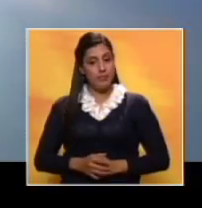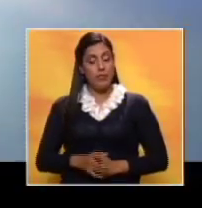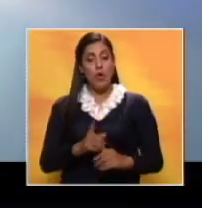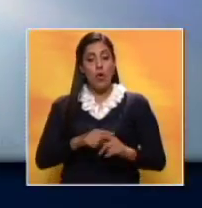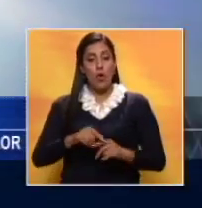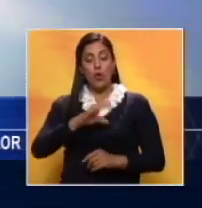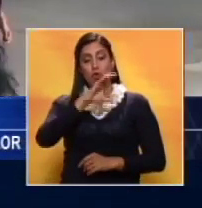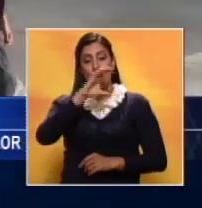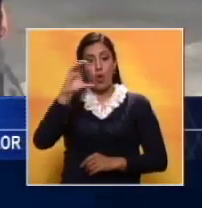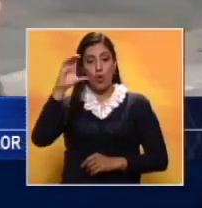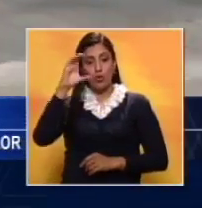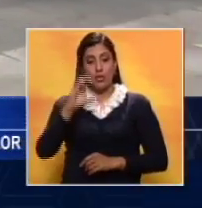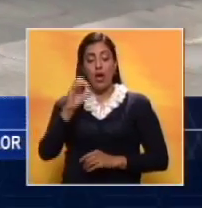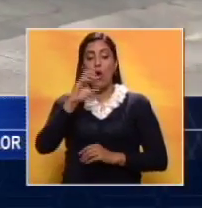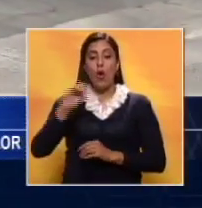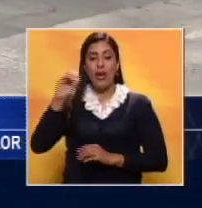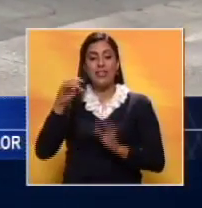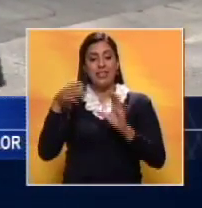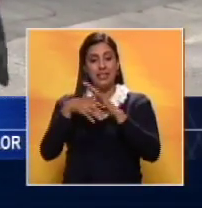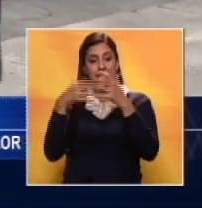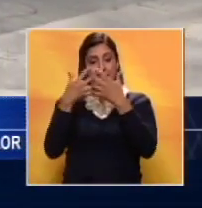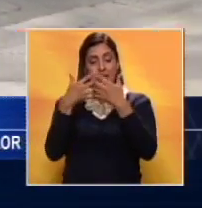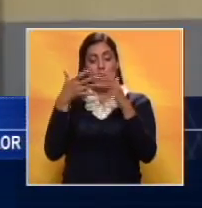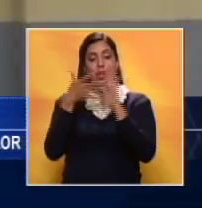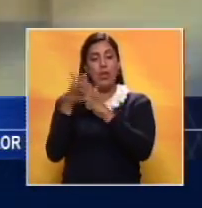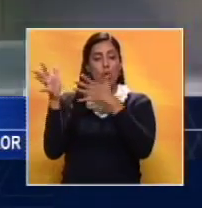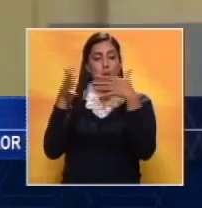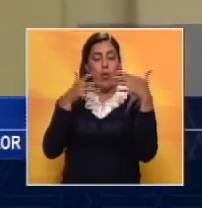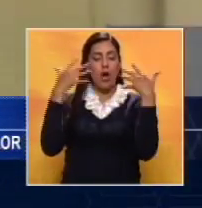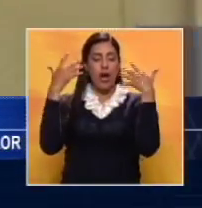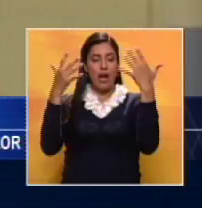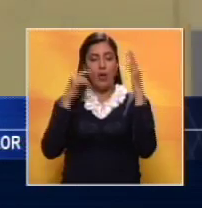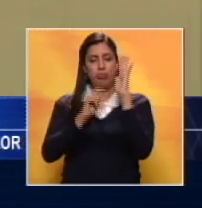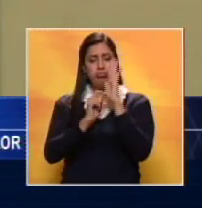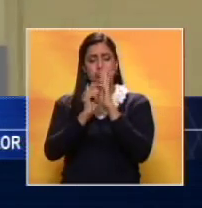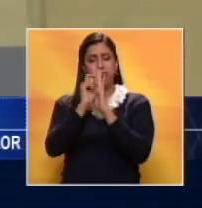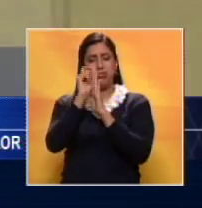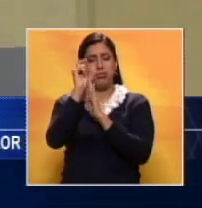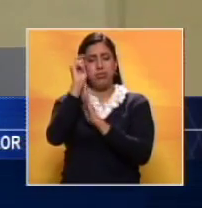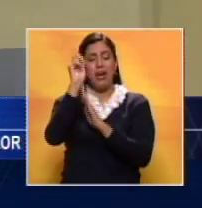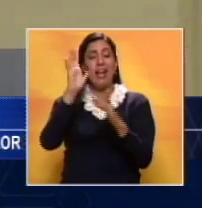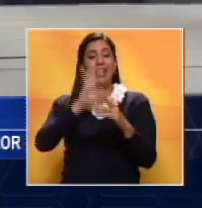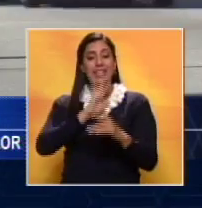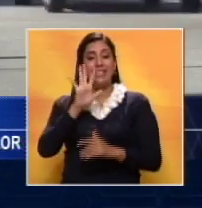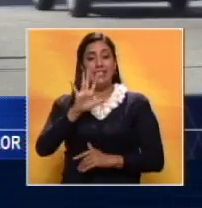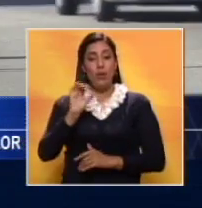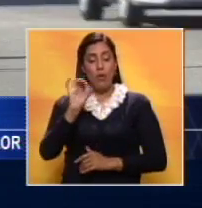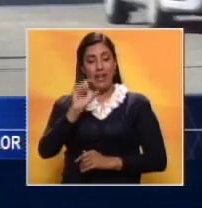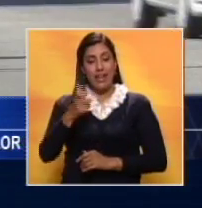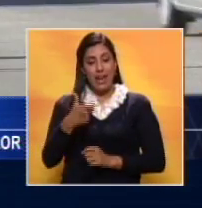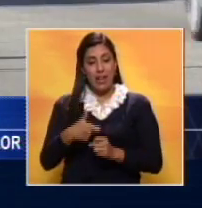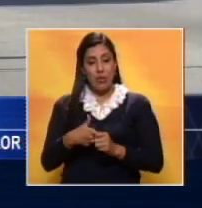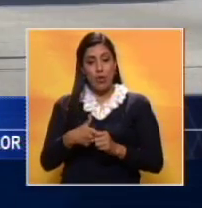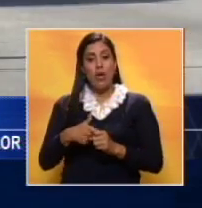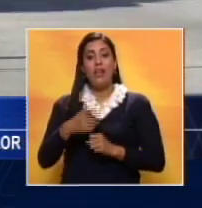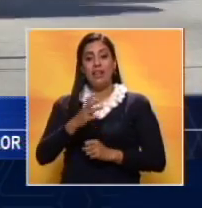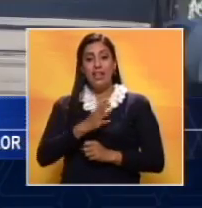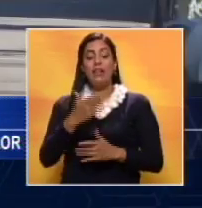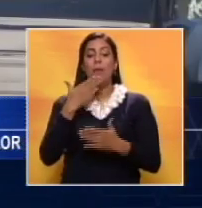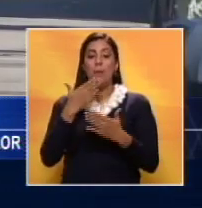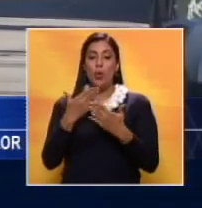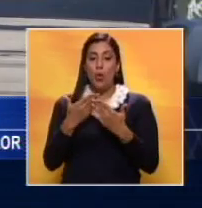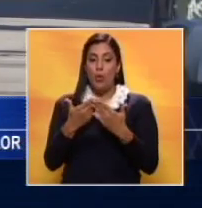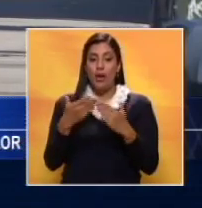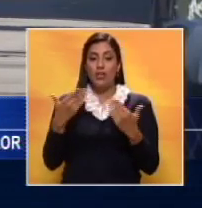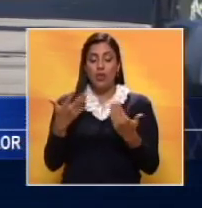Y la costa oeste de Estados Unidos se enfrenta a una ola de calor. Las altas temperaturas que llegan a superar los 50 grados centígrados se han